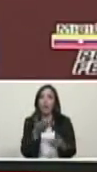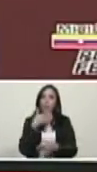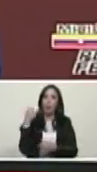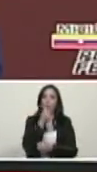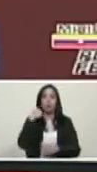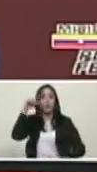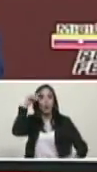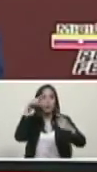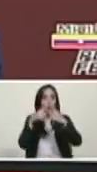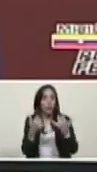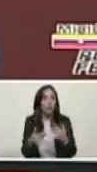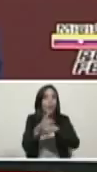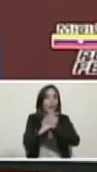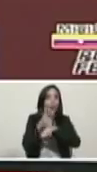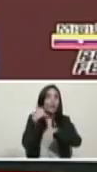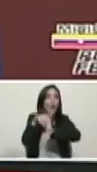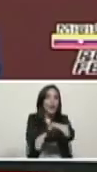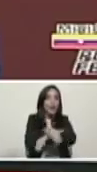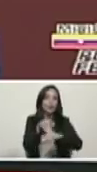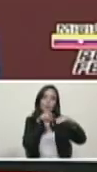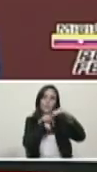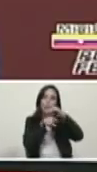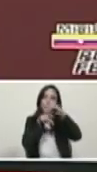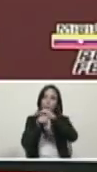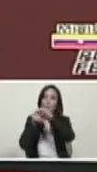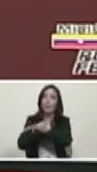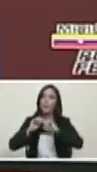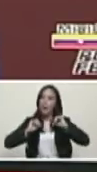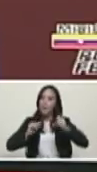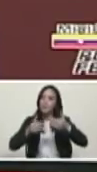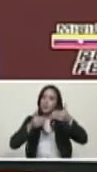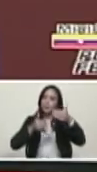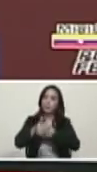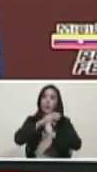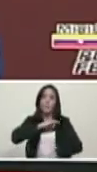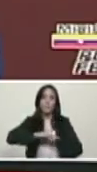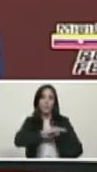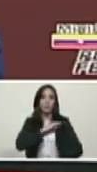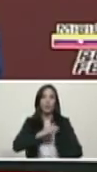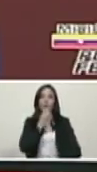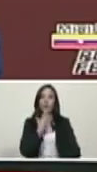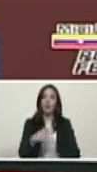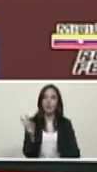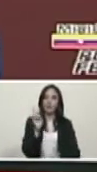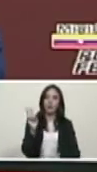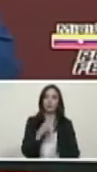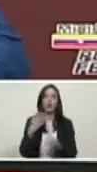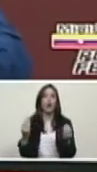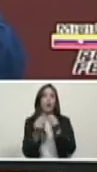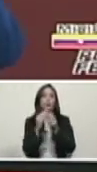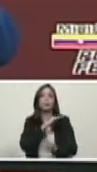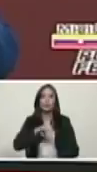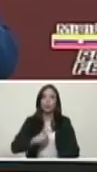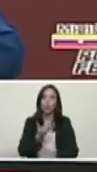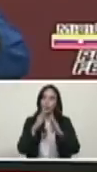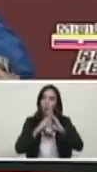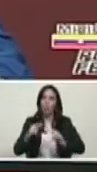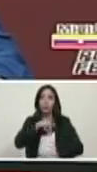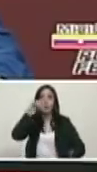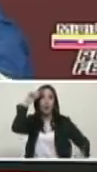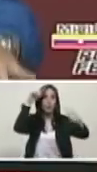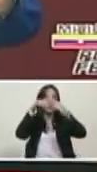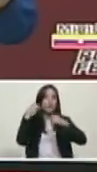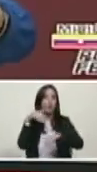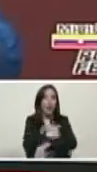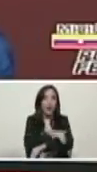el método del gobierno de calle que vamos a activar a través de la misión venezuela bella juntos todo es posible es el método de